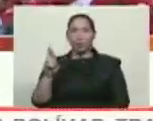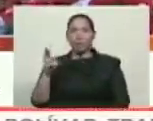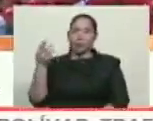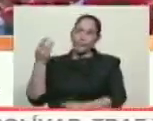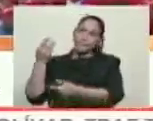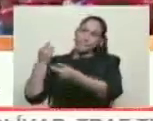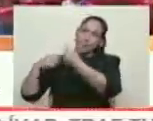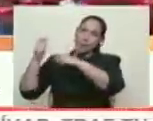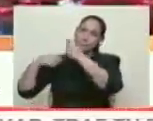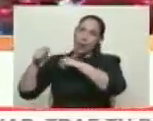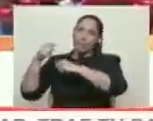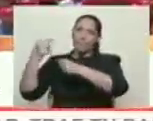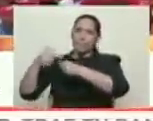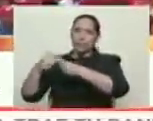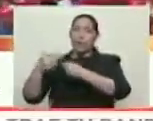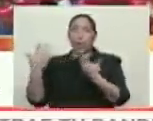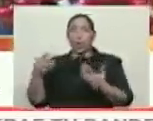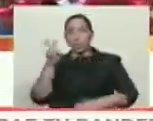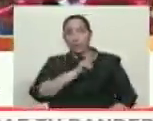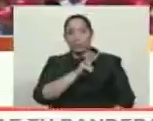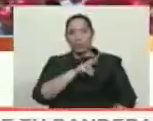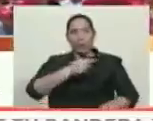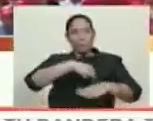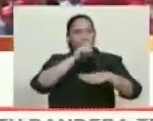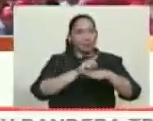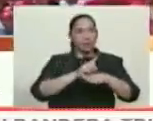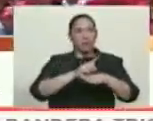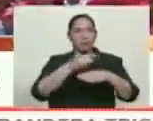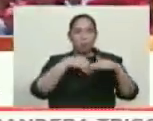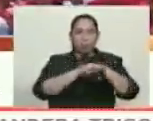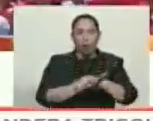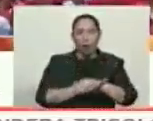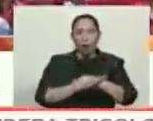y que actualmente es reconocida como la principal reserva del crudo a nivel mundial. Esta